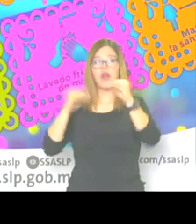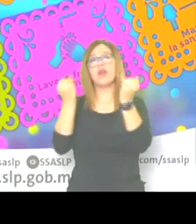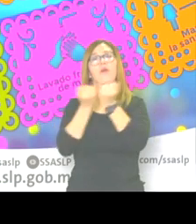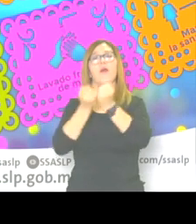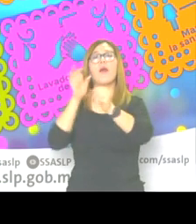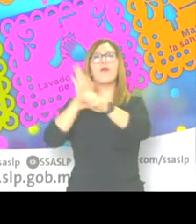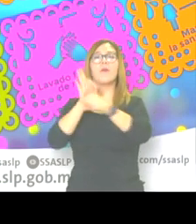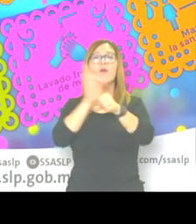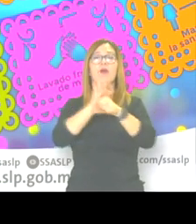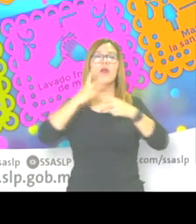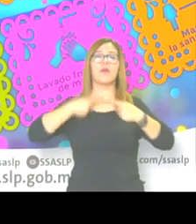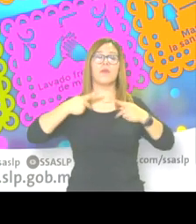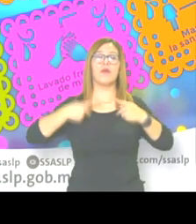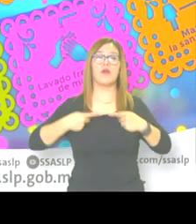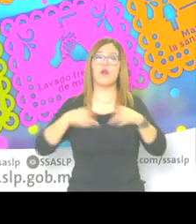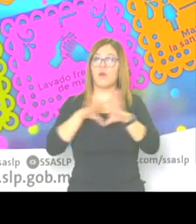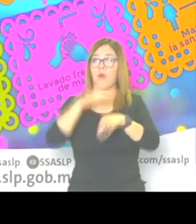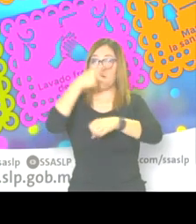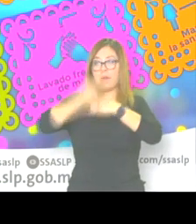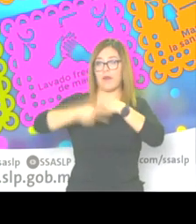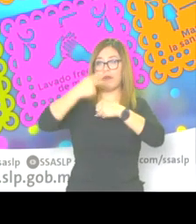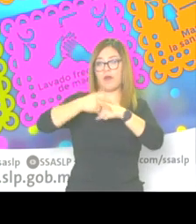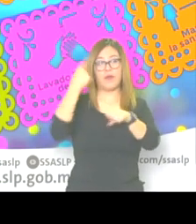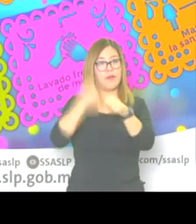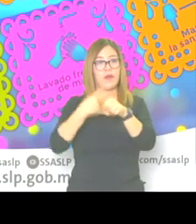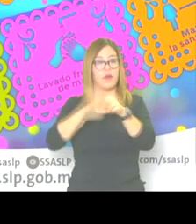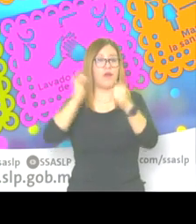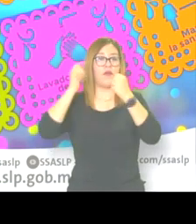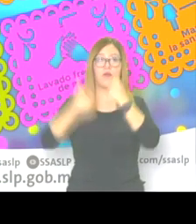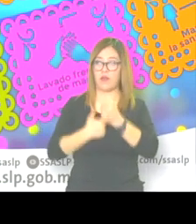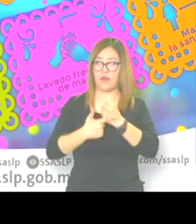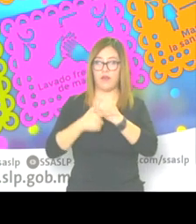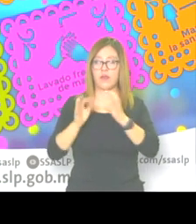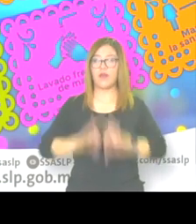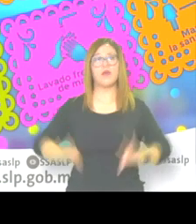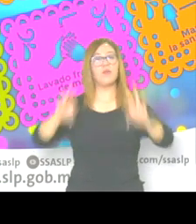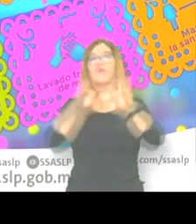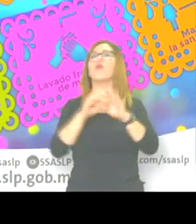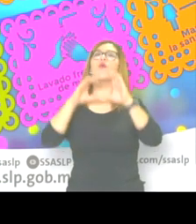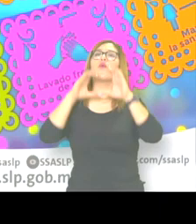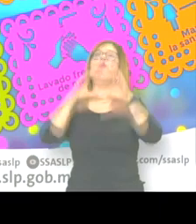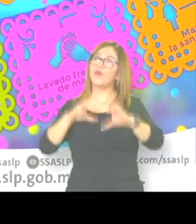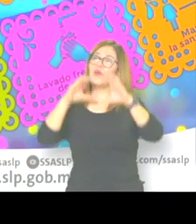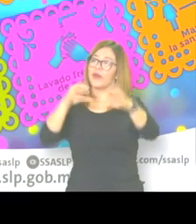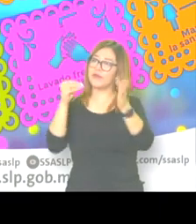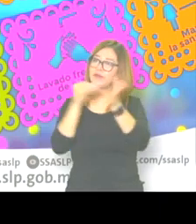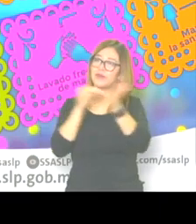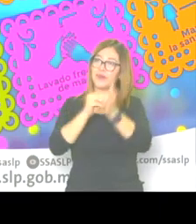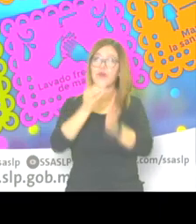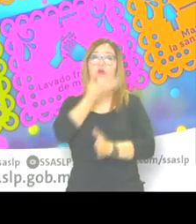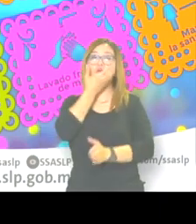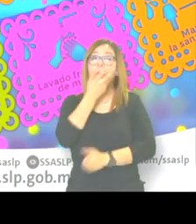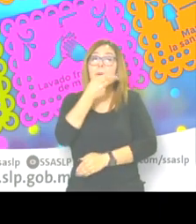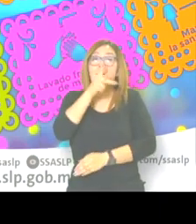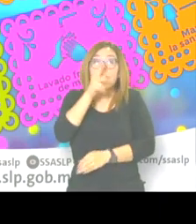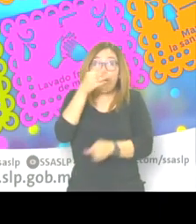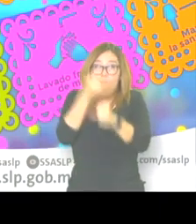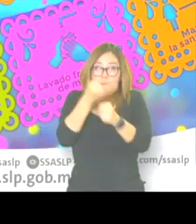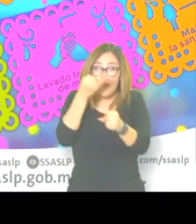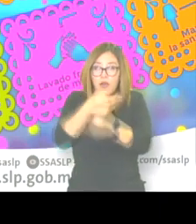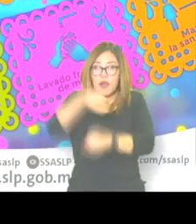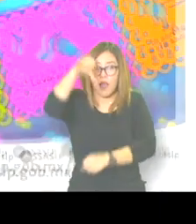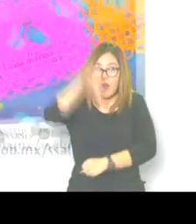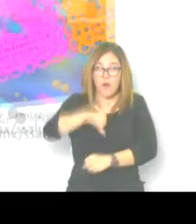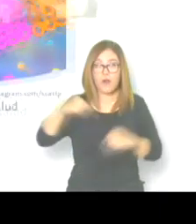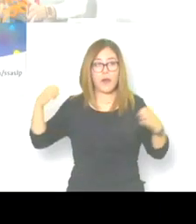nuestras personas que tienen factores de riesgo. Muy importante conservar las tradiciones, pero en este momento, en